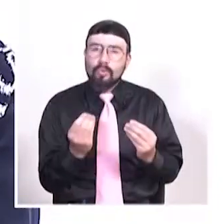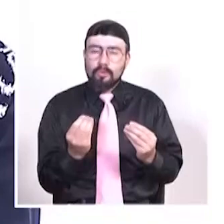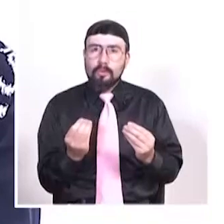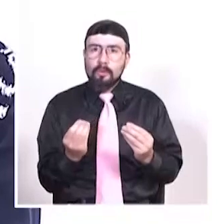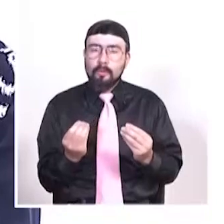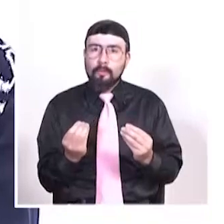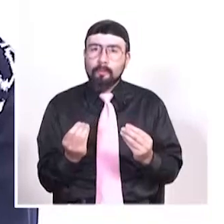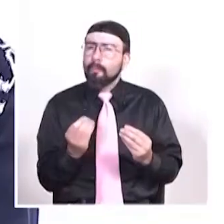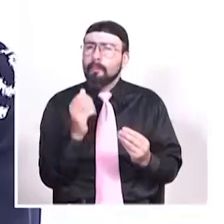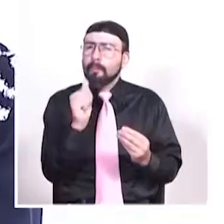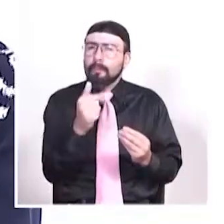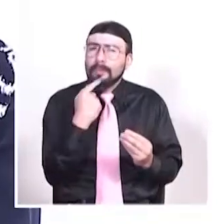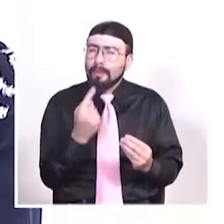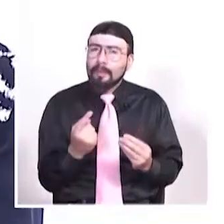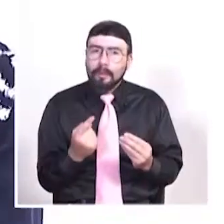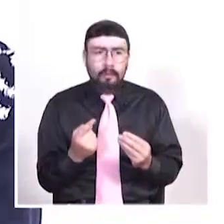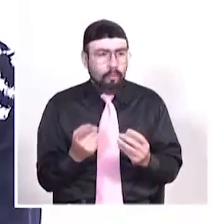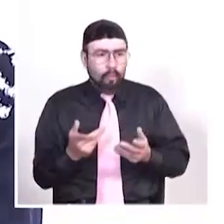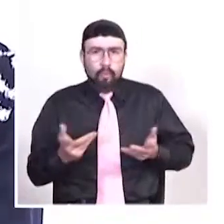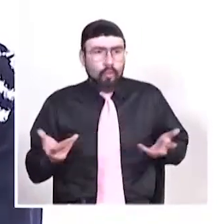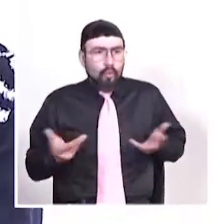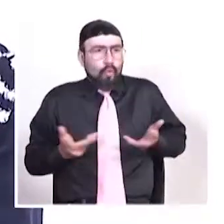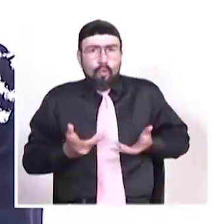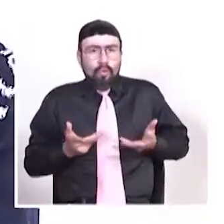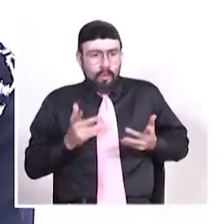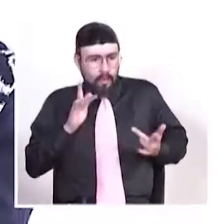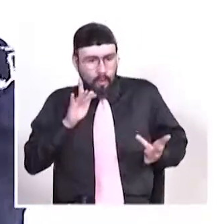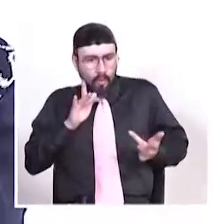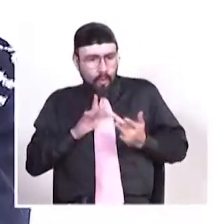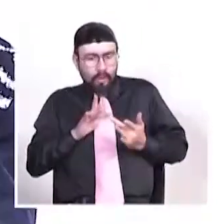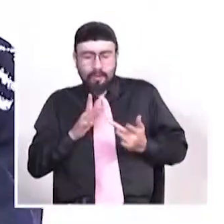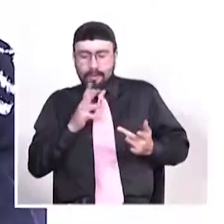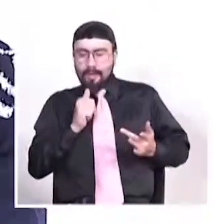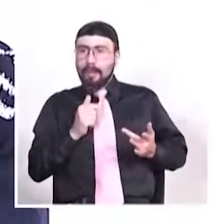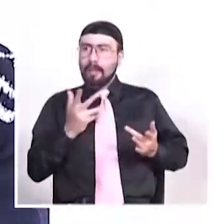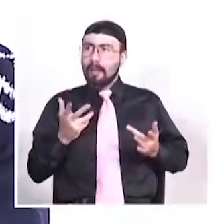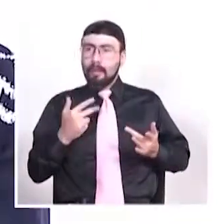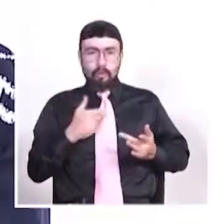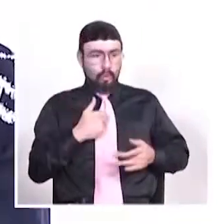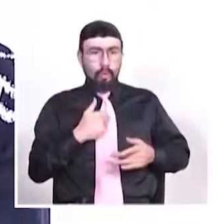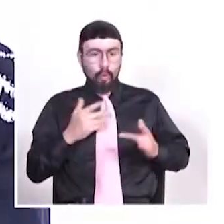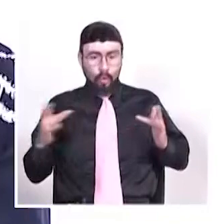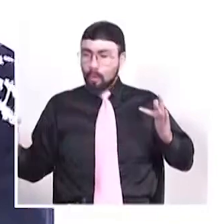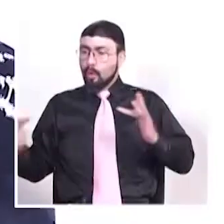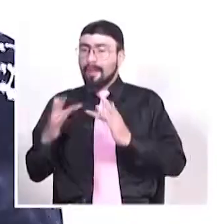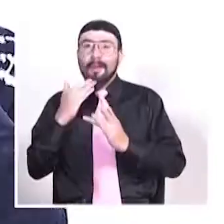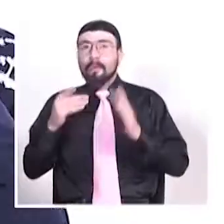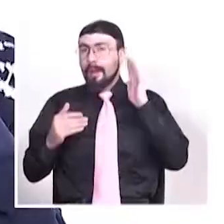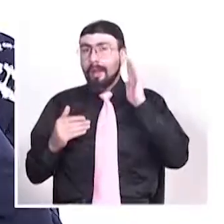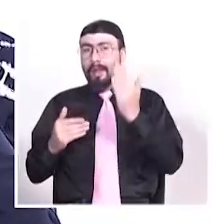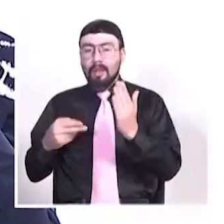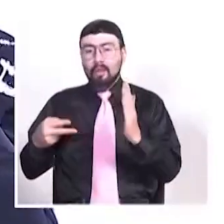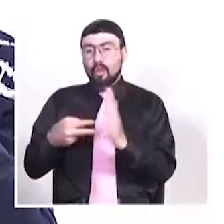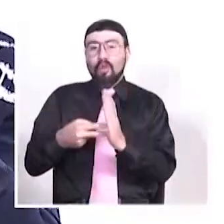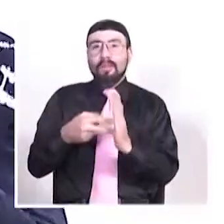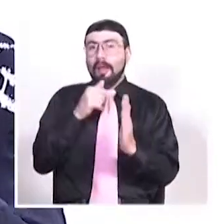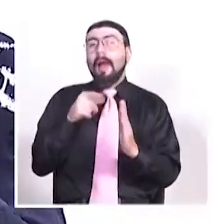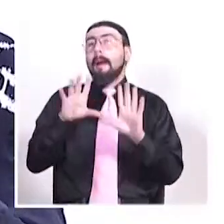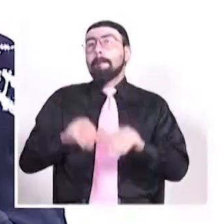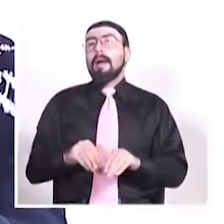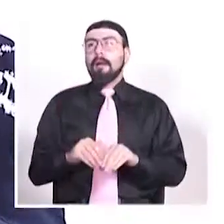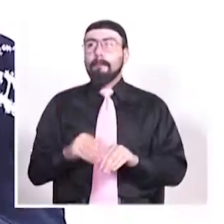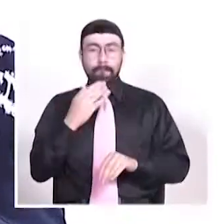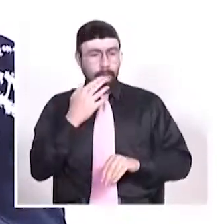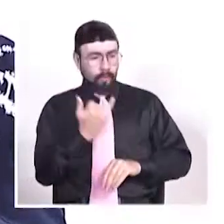Y ustedes dicen, venga, ¿y de dónde? Pues uno no se conecta. Si yo no conecto esto, esto se apaga. Ustedes no se preguntan si esto no es